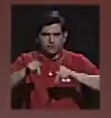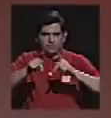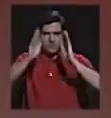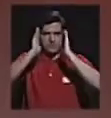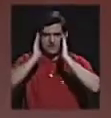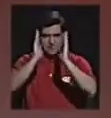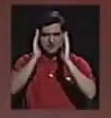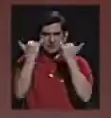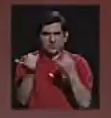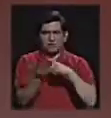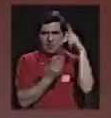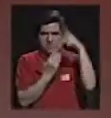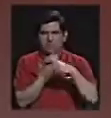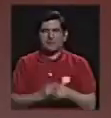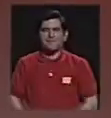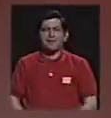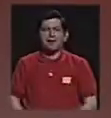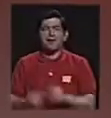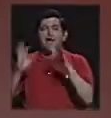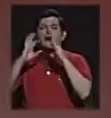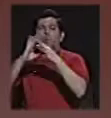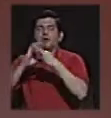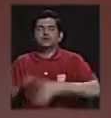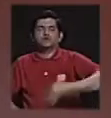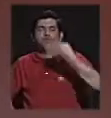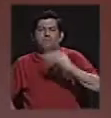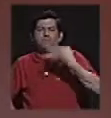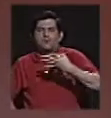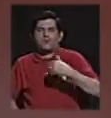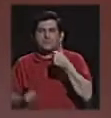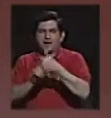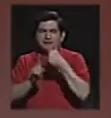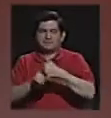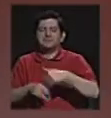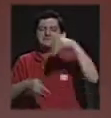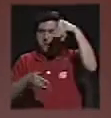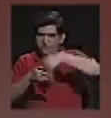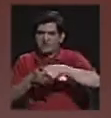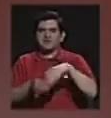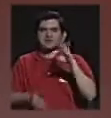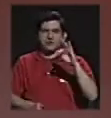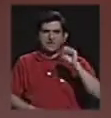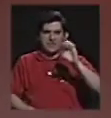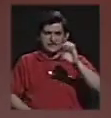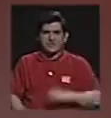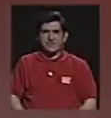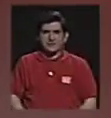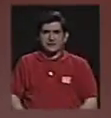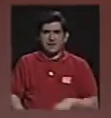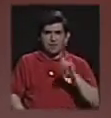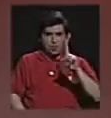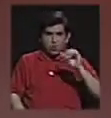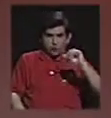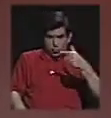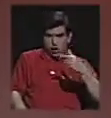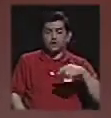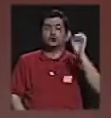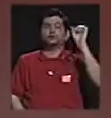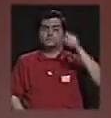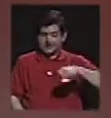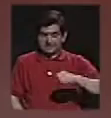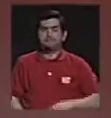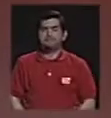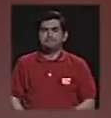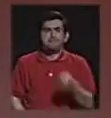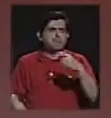están viendo es que la coalición se inscribe formalmente como tal ante el Tribunal Supremo de Elecciones. El 1 de agosto, más tarde. El 1 de agosto, sí, y